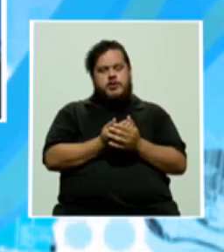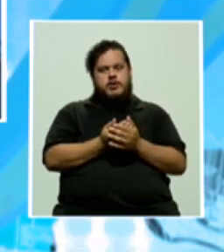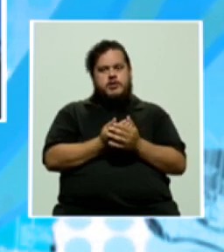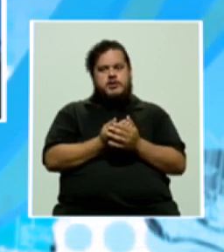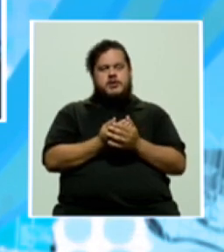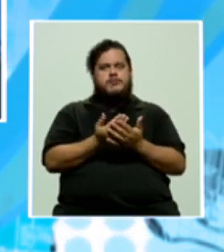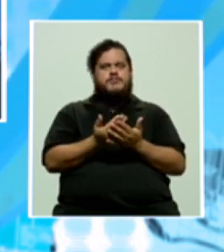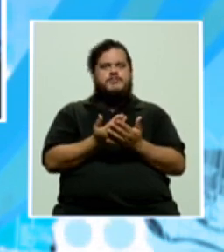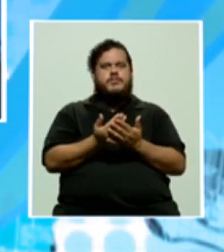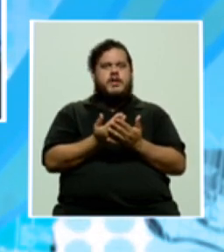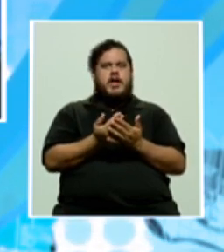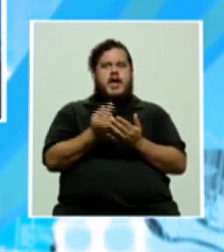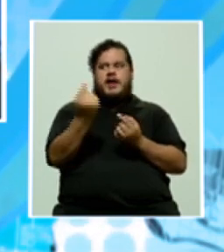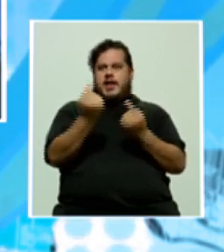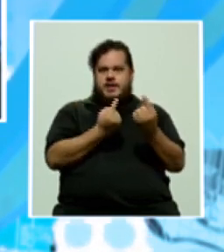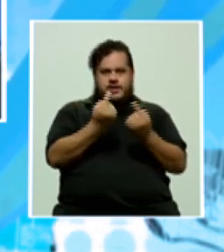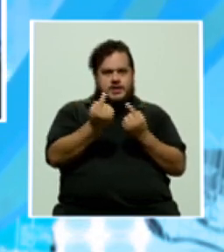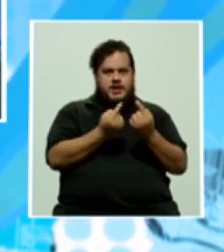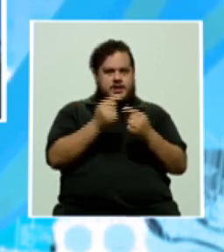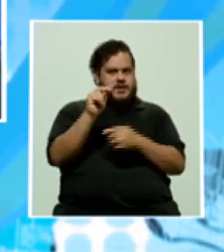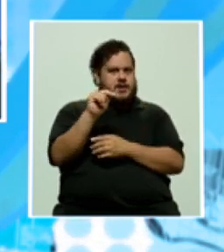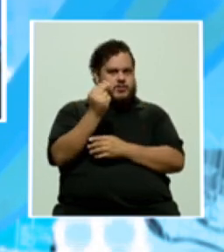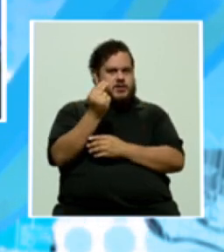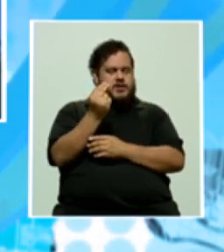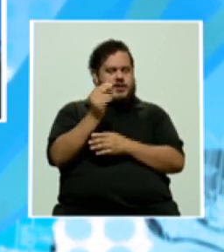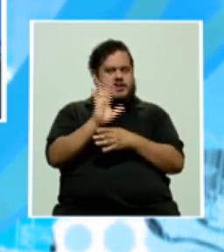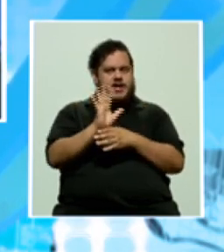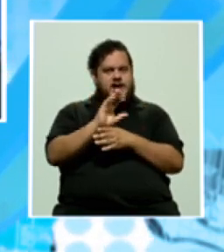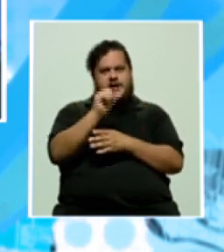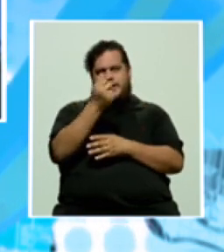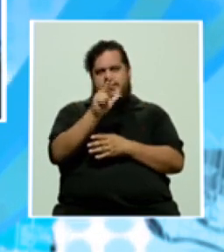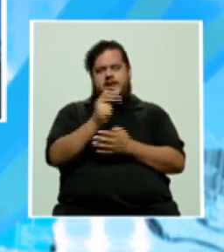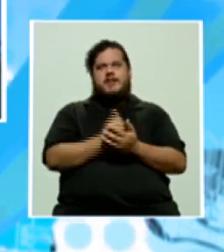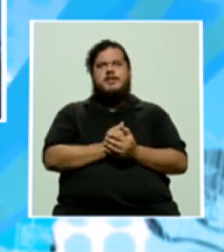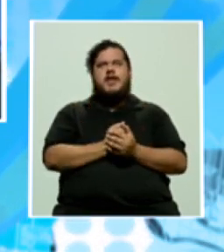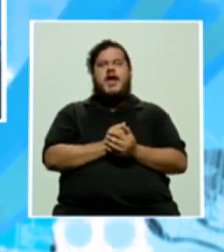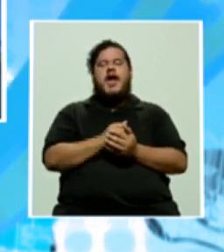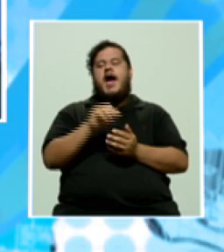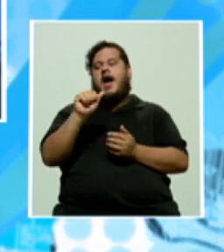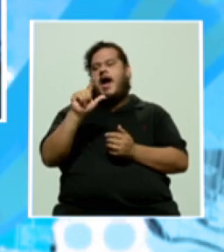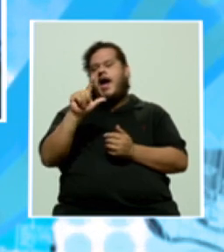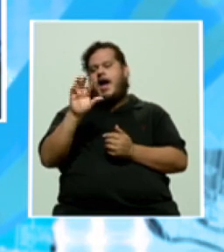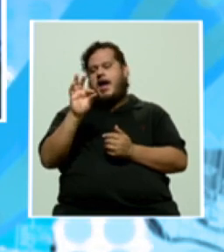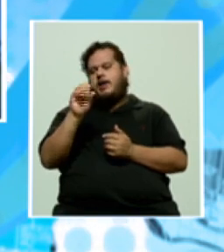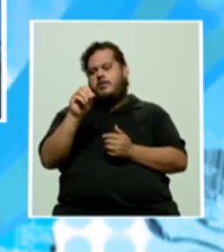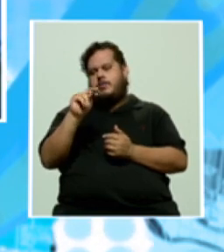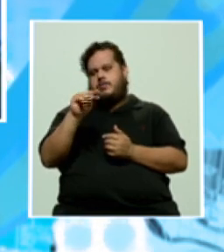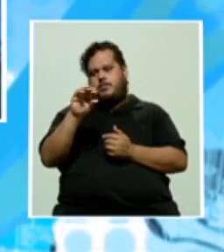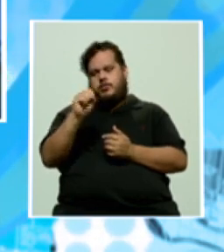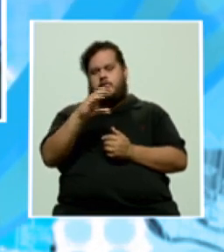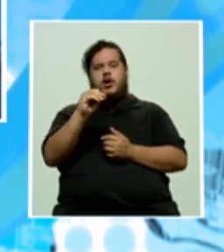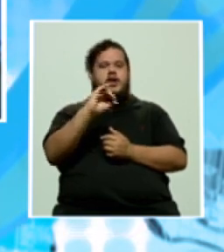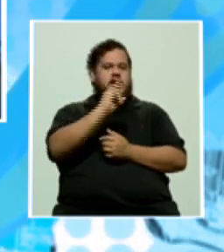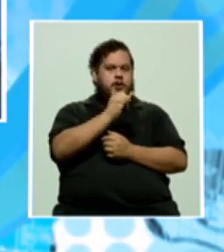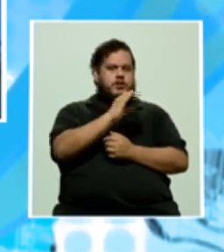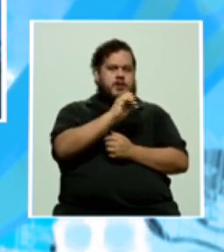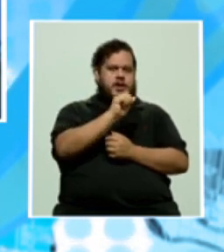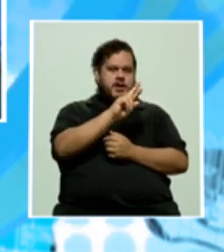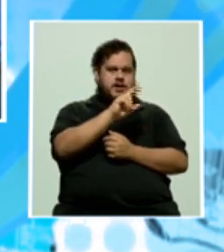asistentes a las noticias de Canal 13, a don Alfonso y a don José Carlos. Un saludo